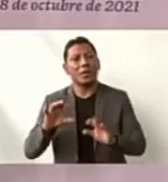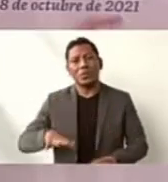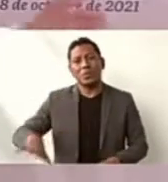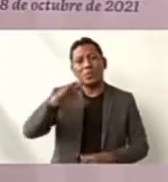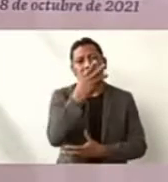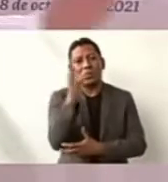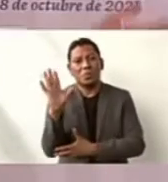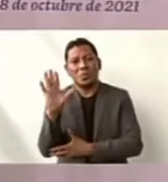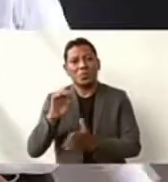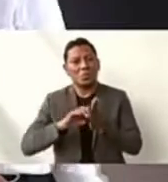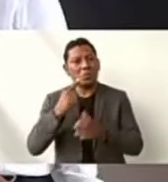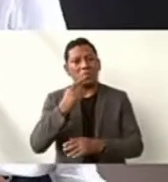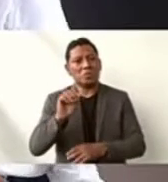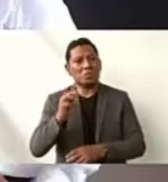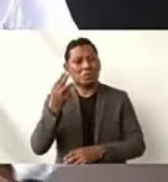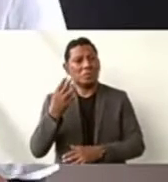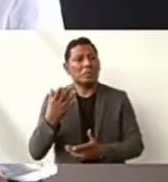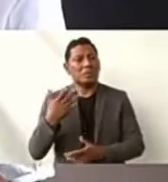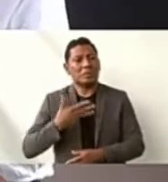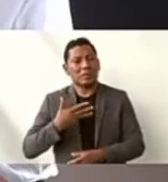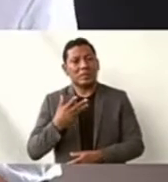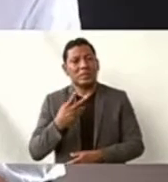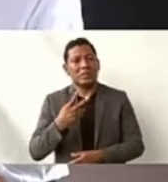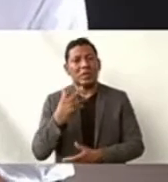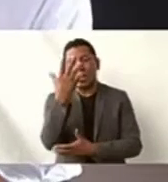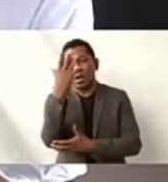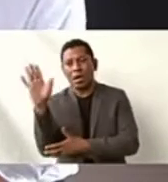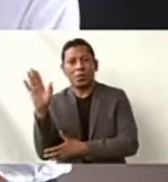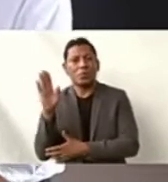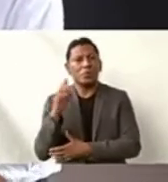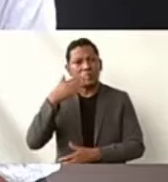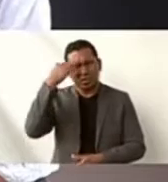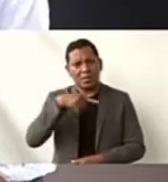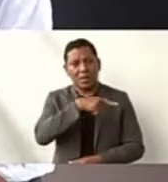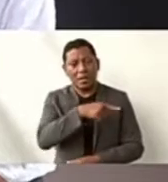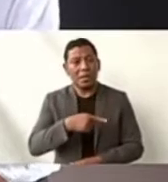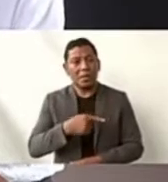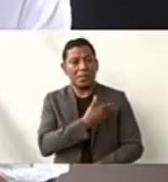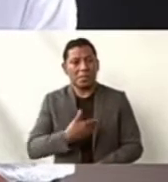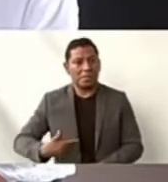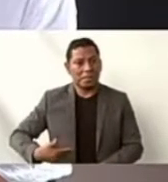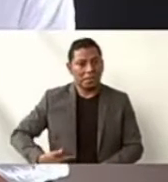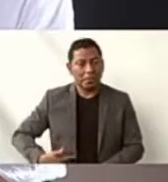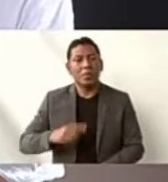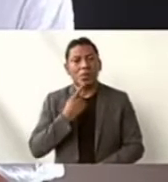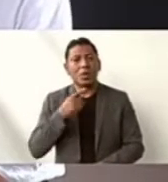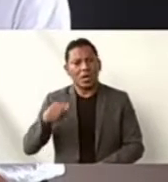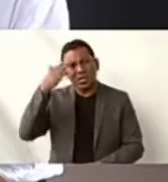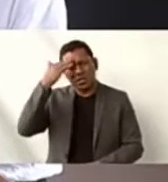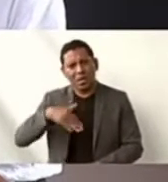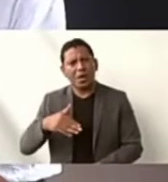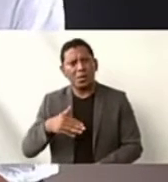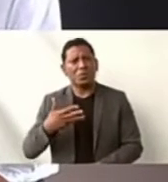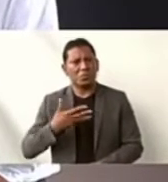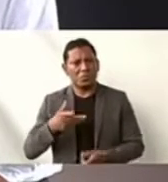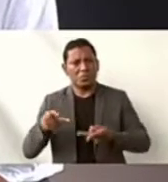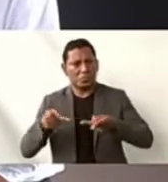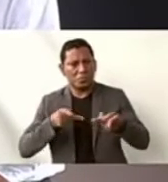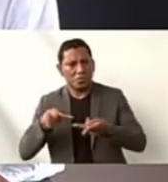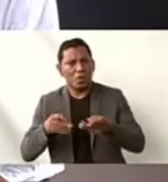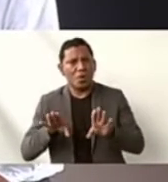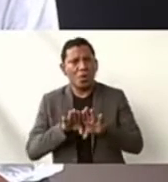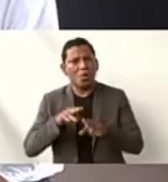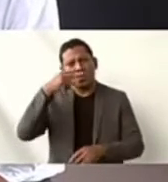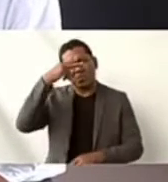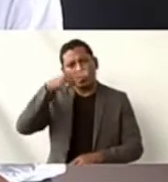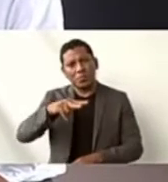tercio de aquí de méxico está cubierto por eso el presidente de lópez obrador fue muy adecuadamente sentarnos centrando en cómo méxico